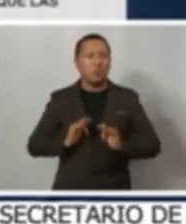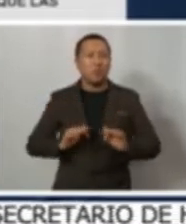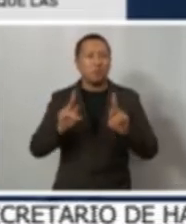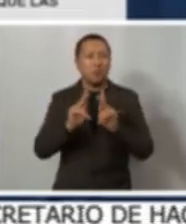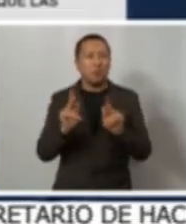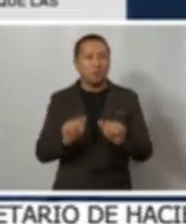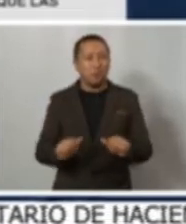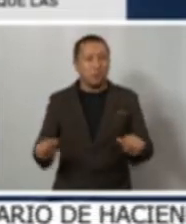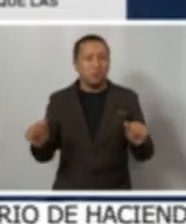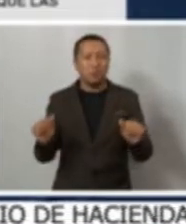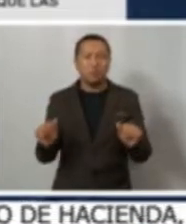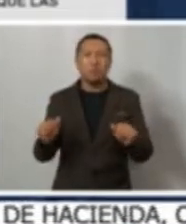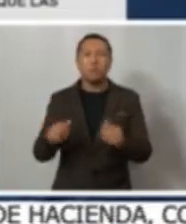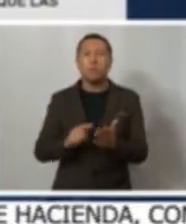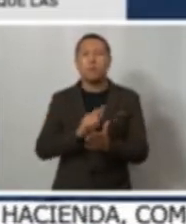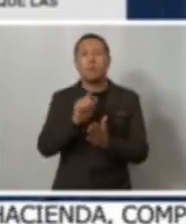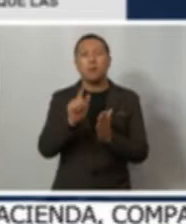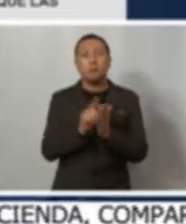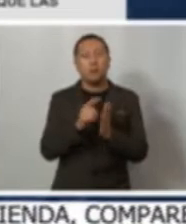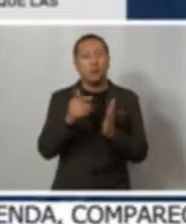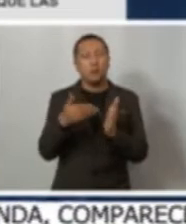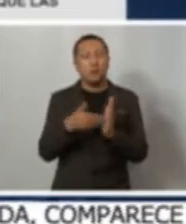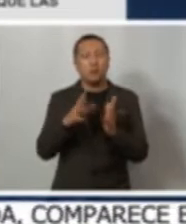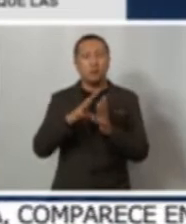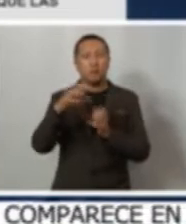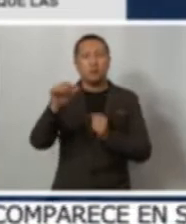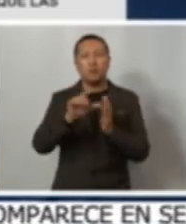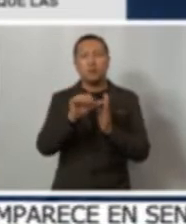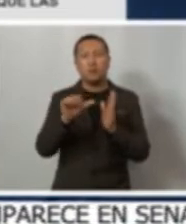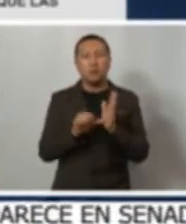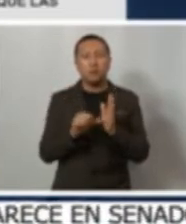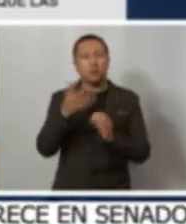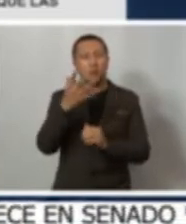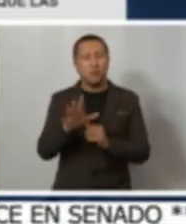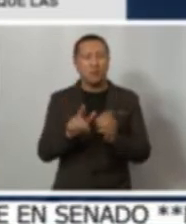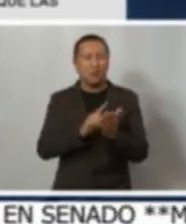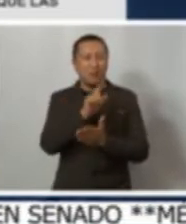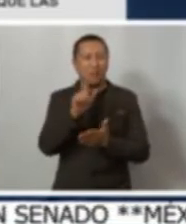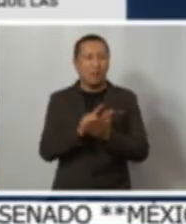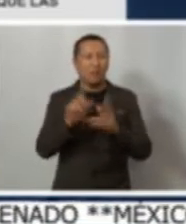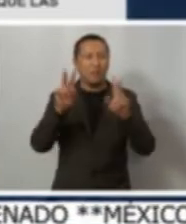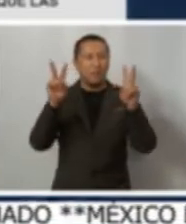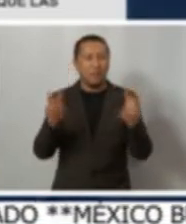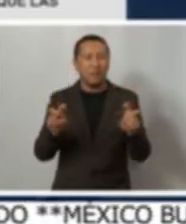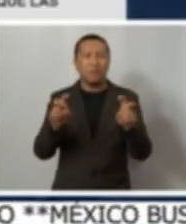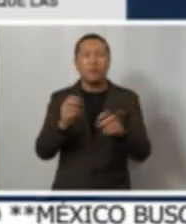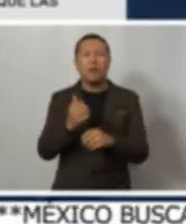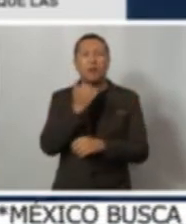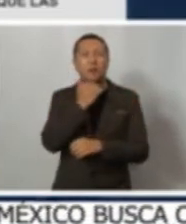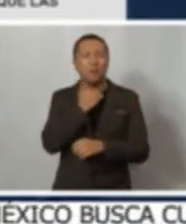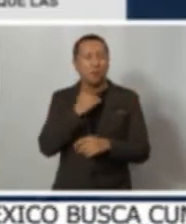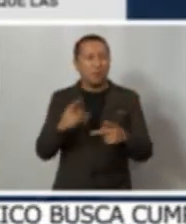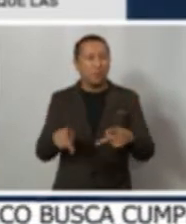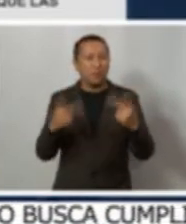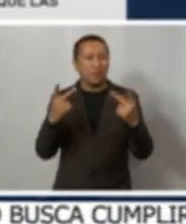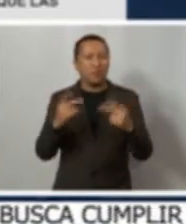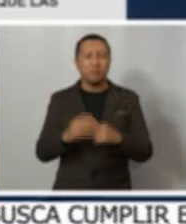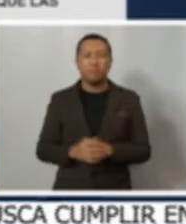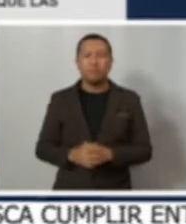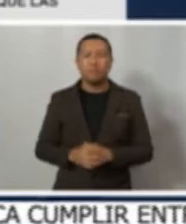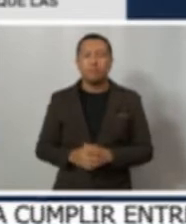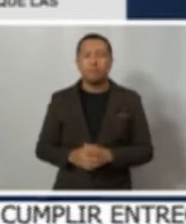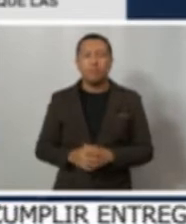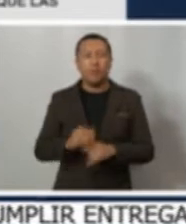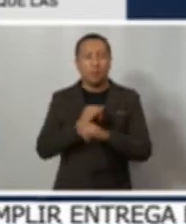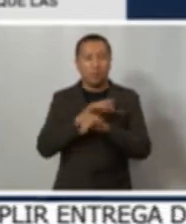las personas con fundamento en el artículo 10 de la Ley sobre Venta y Consumo de Bebidas Alcohólicas del Estado, informó lo siguiente: a todos